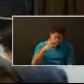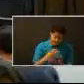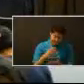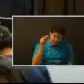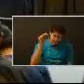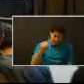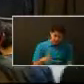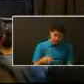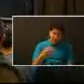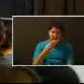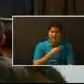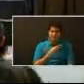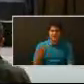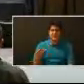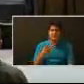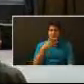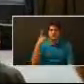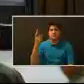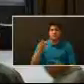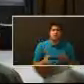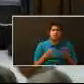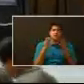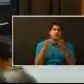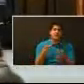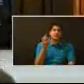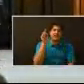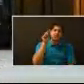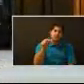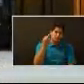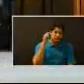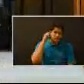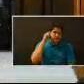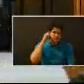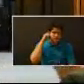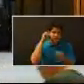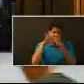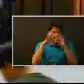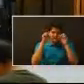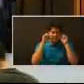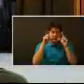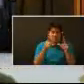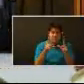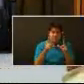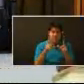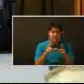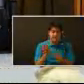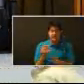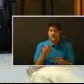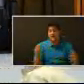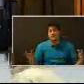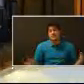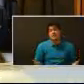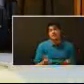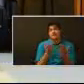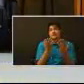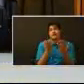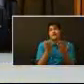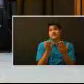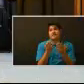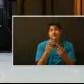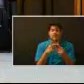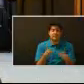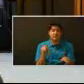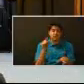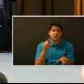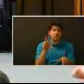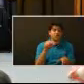la orden que Dios le está dando de despertar, de que se levante. Pero si usted